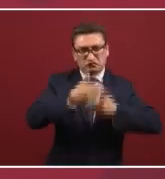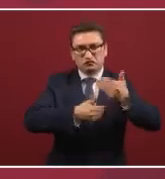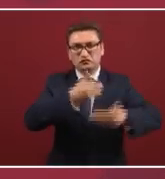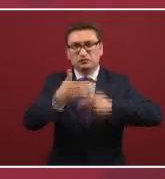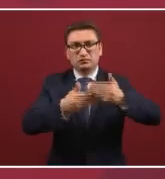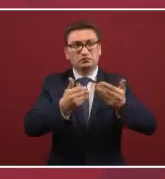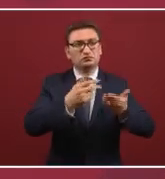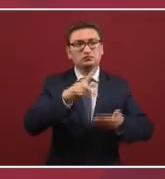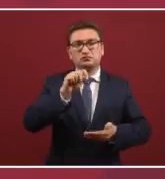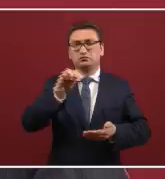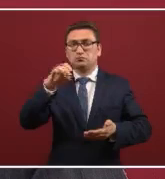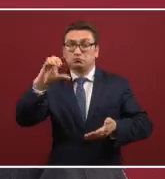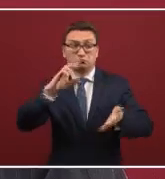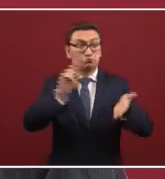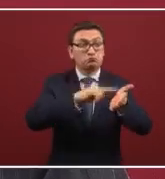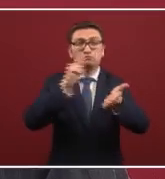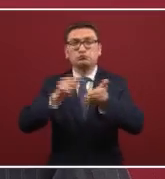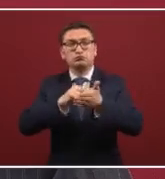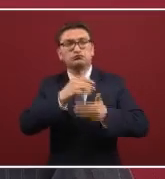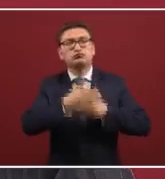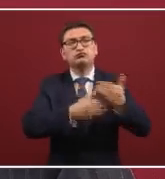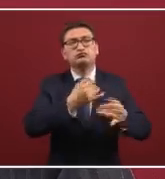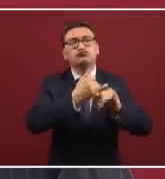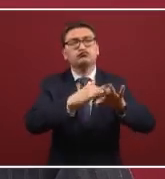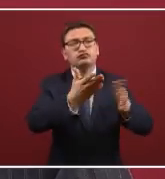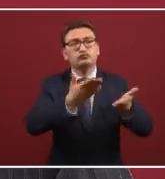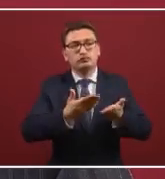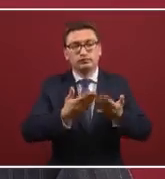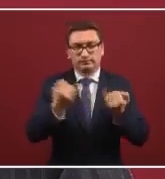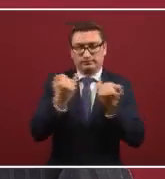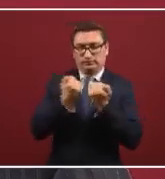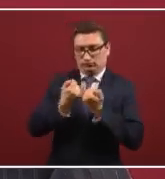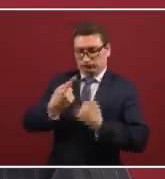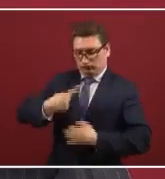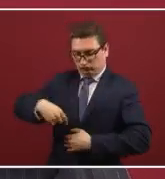vamos nosotros. Entonces, sí existe una